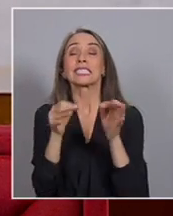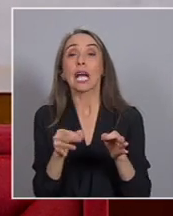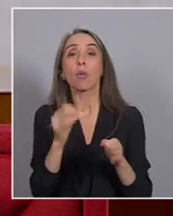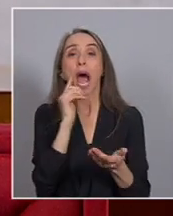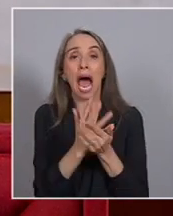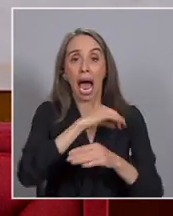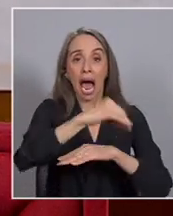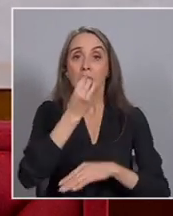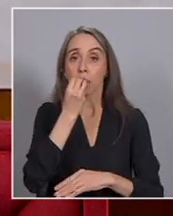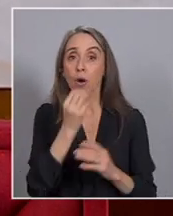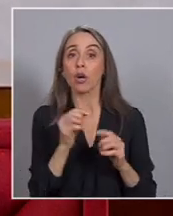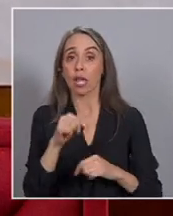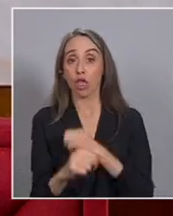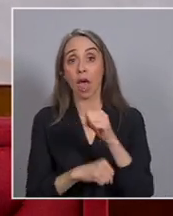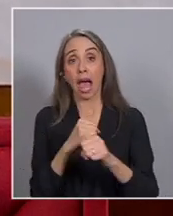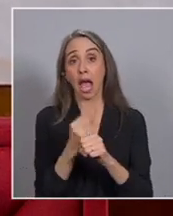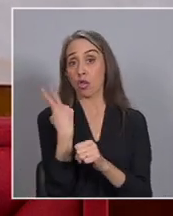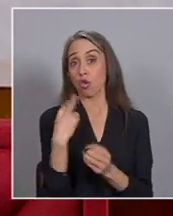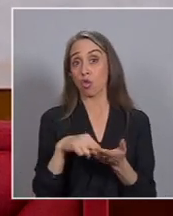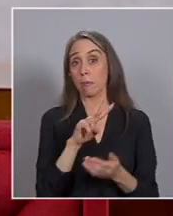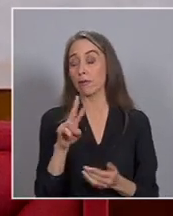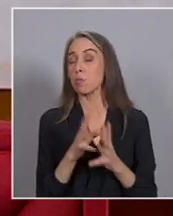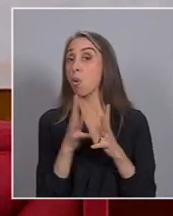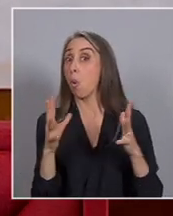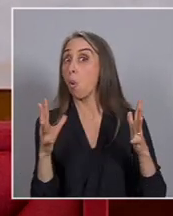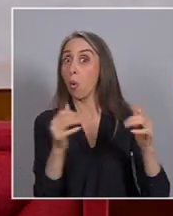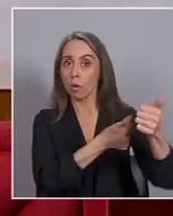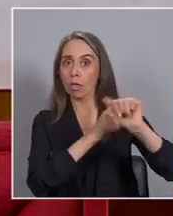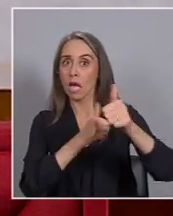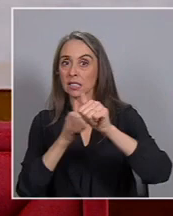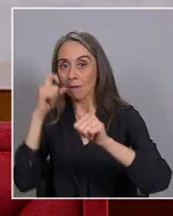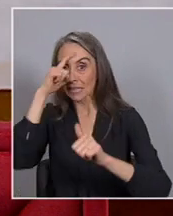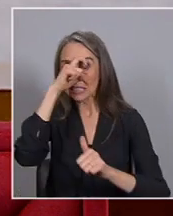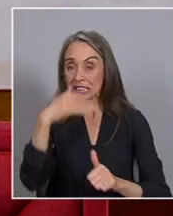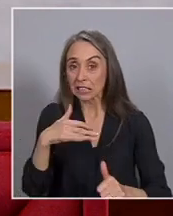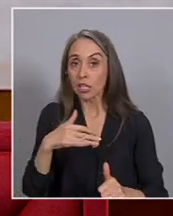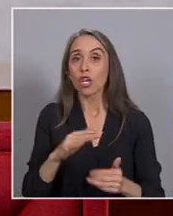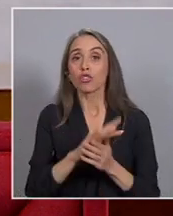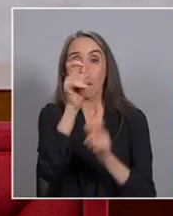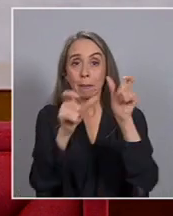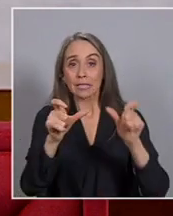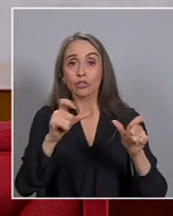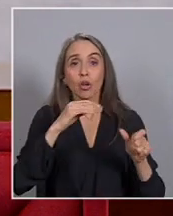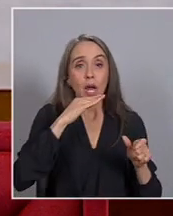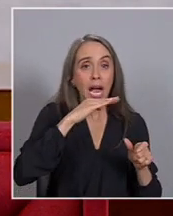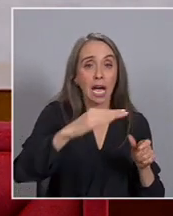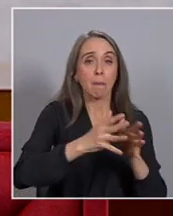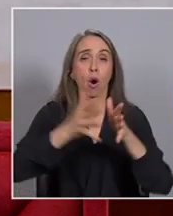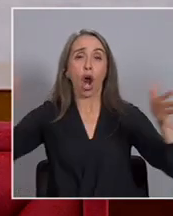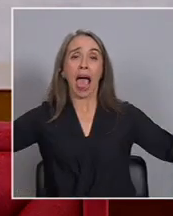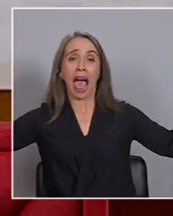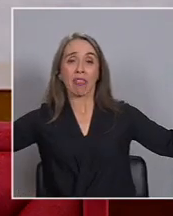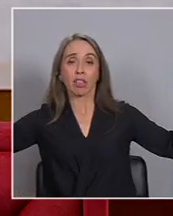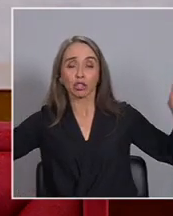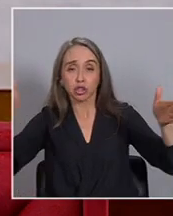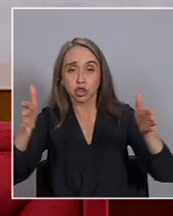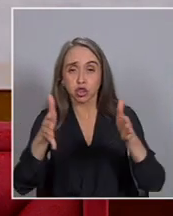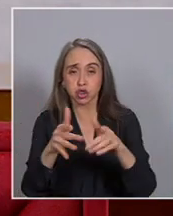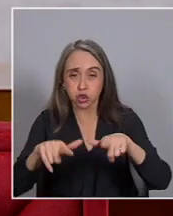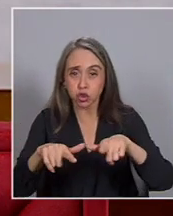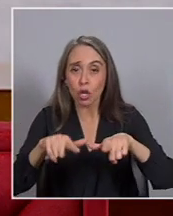tuvimos grandes desafíos este 2022. Y para que todos los agricultores de todos los tamaños siguieran produciendo